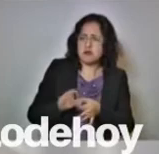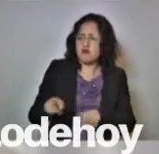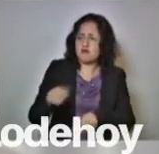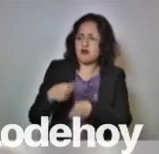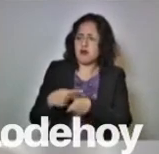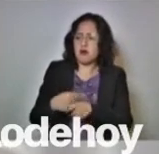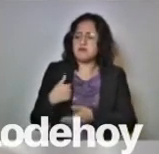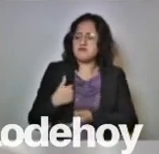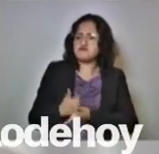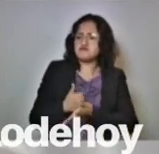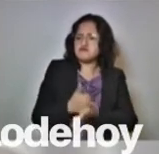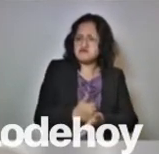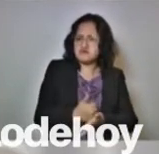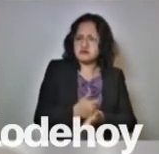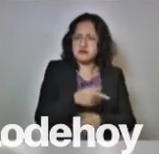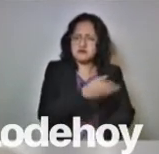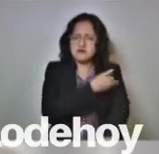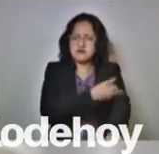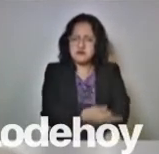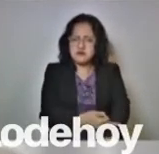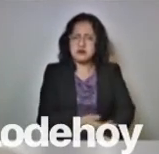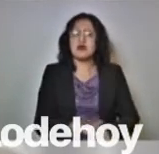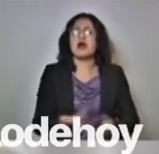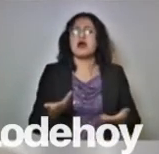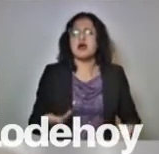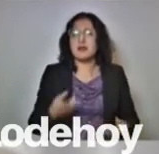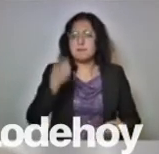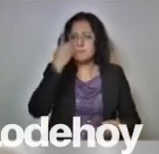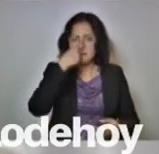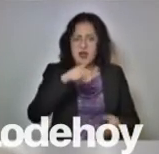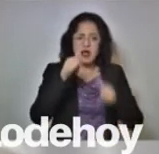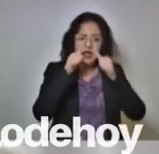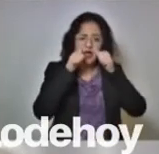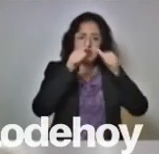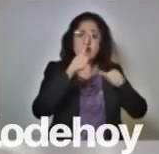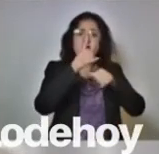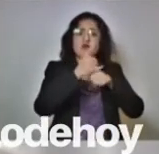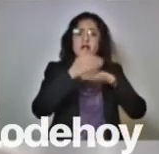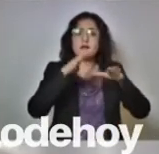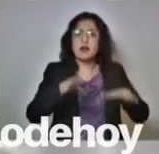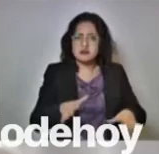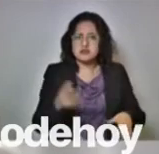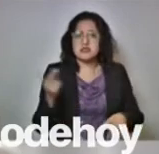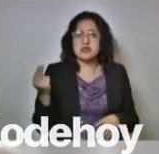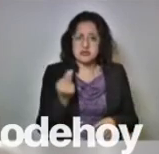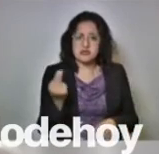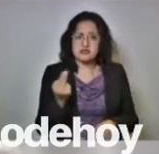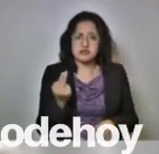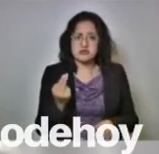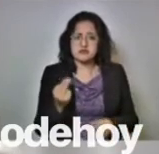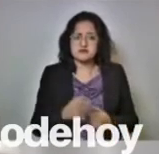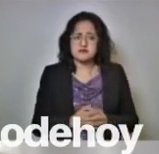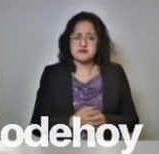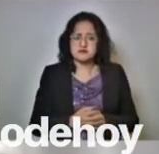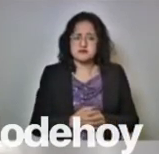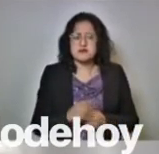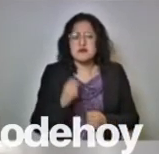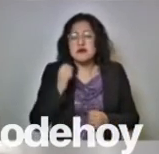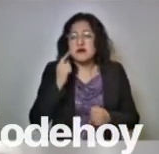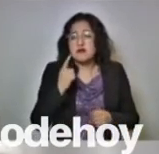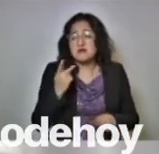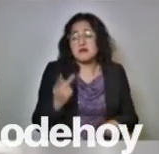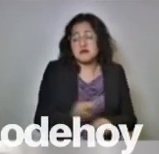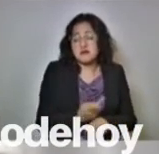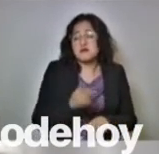para que se vean que hay una atención en la información y en caso de